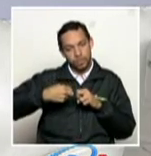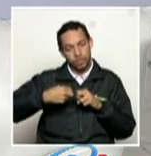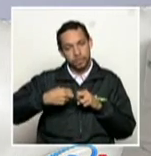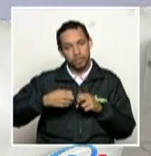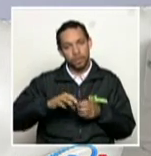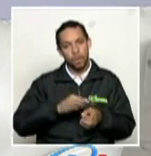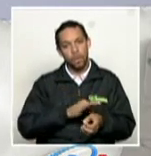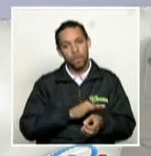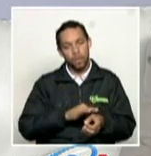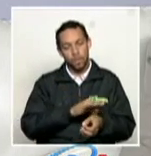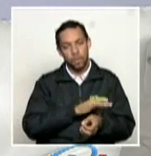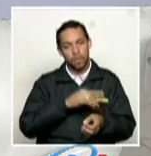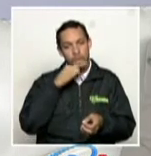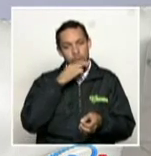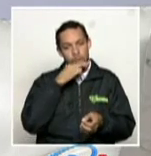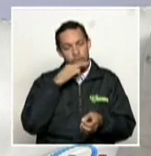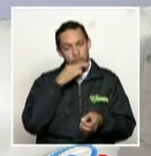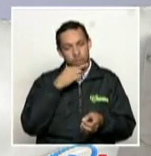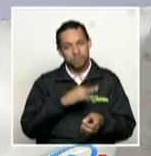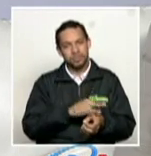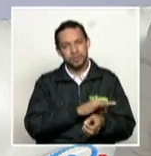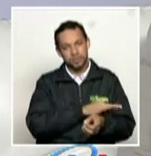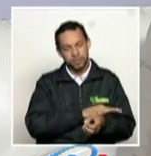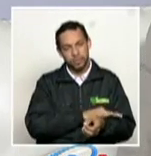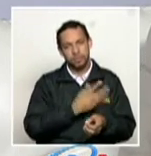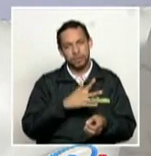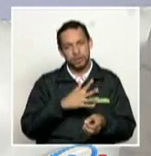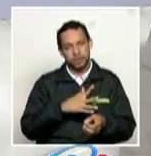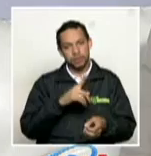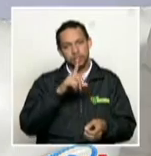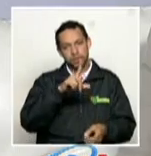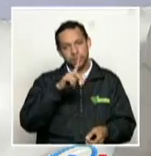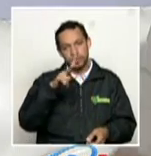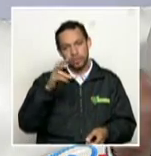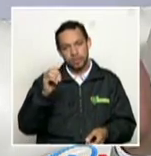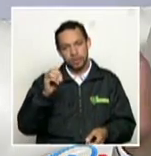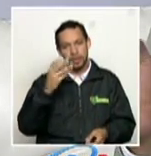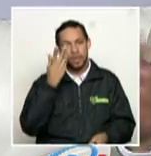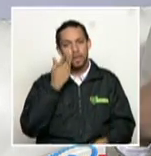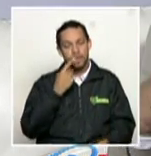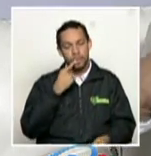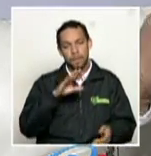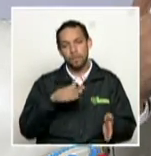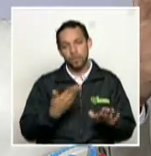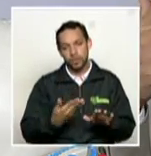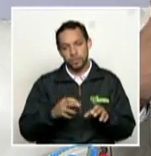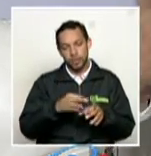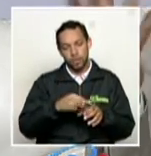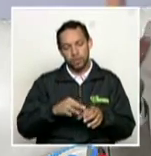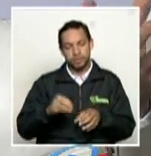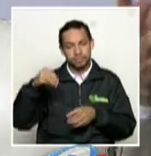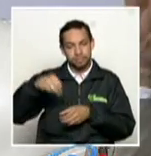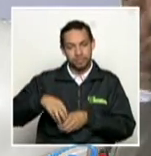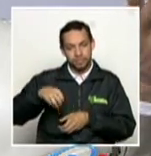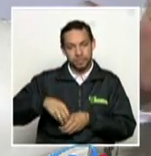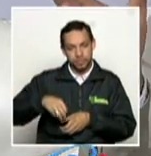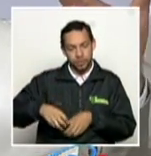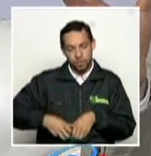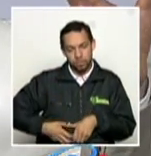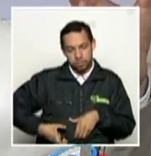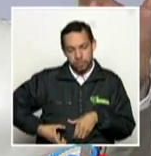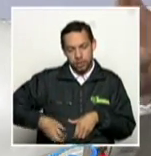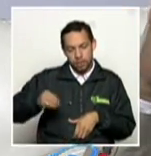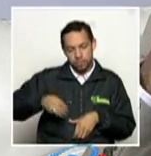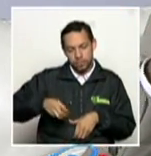glóbulos rojos. ¿Cuánto dura un glóbulo rojo? Más o menos 120 días. Y cuando él se muere, casi el cementerio es el